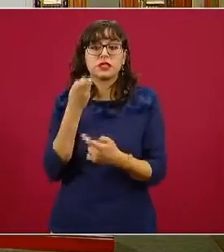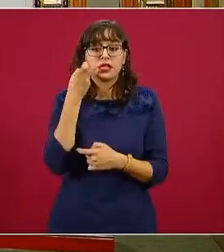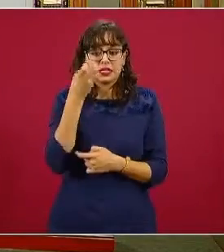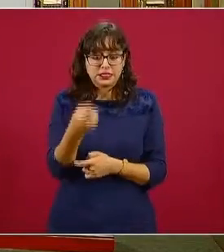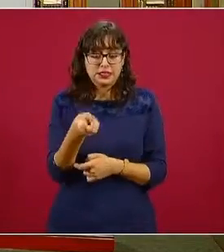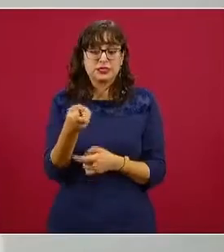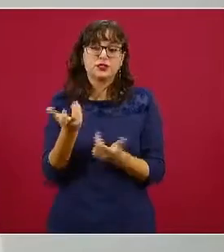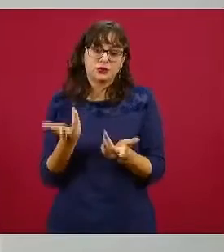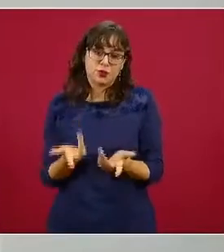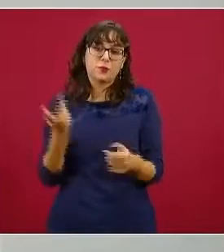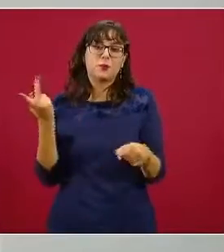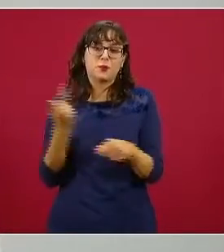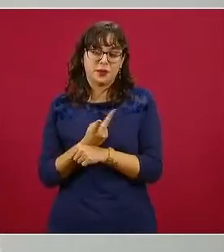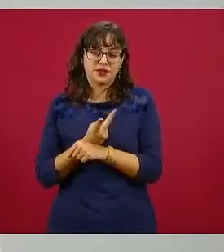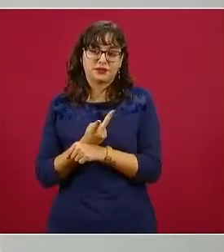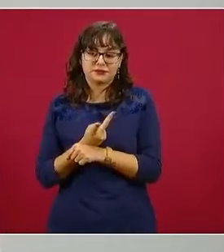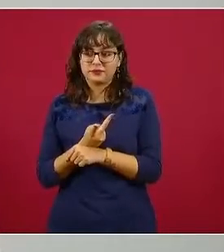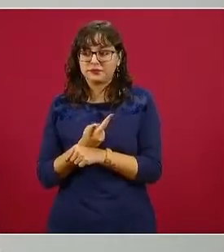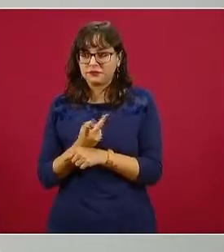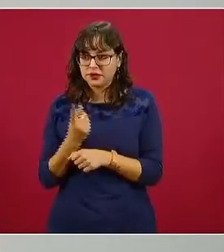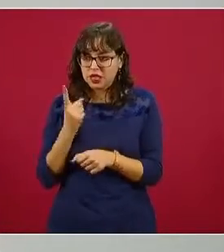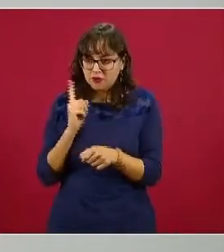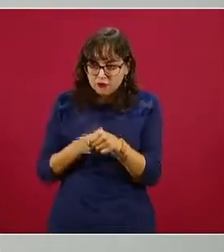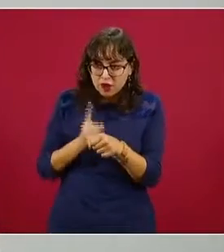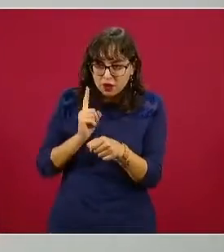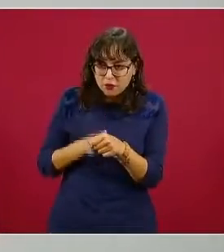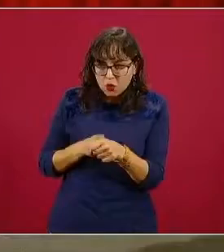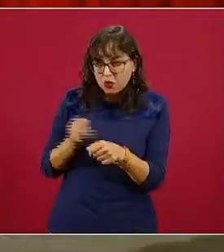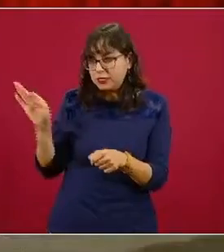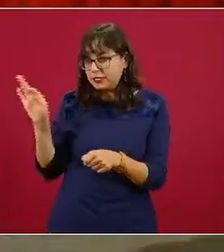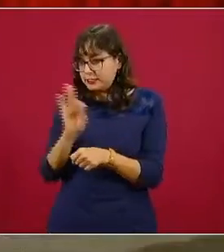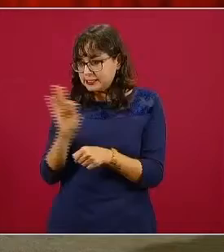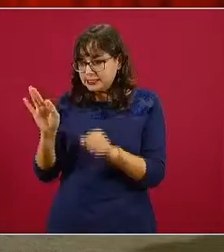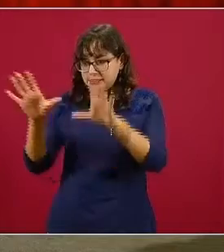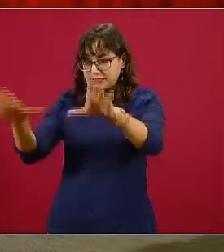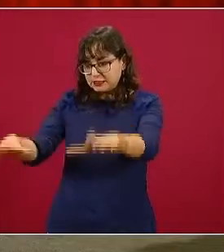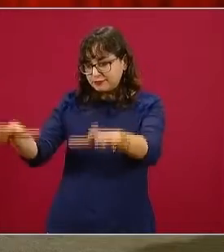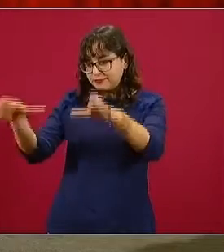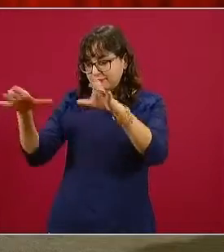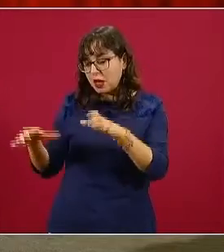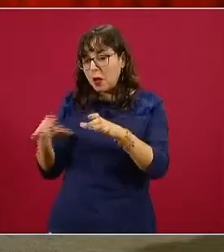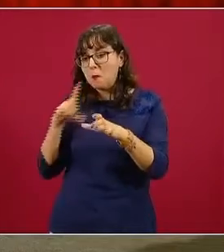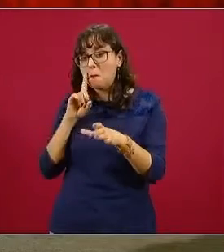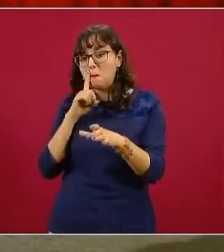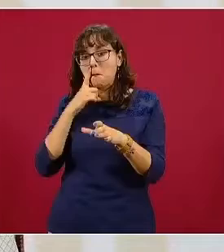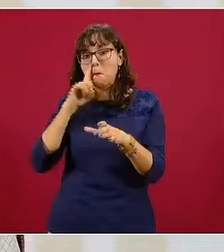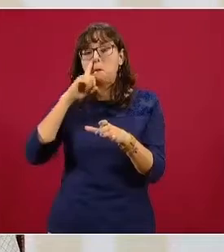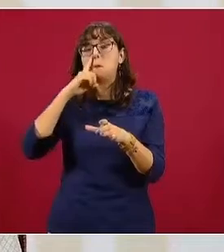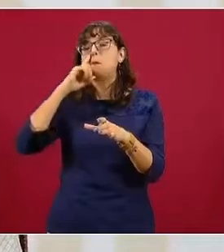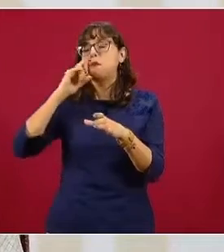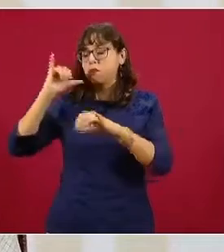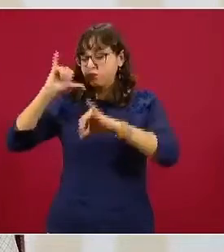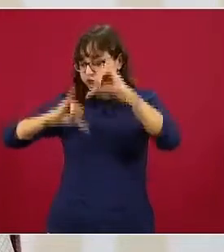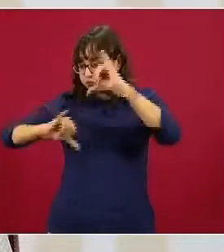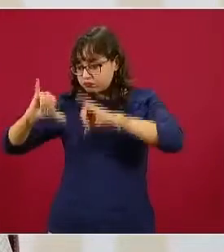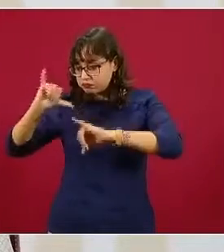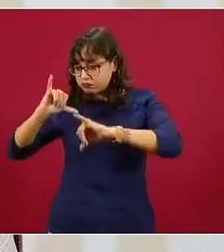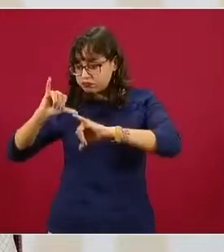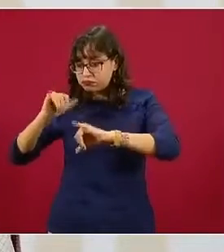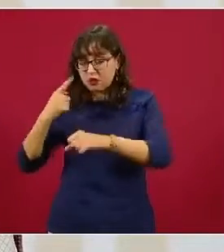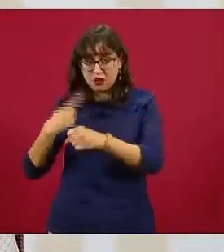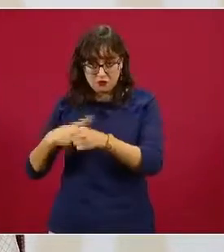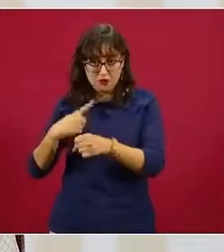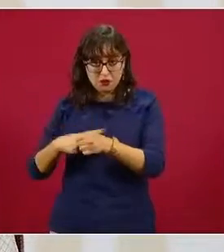esto eleva el número de casos sospechosos, incrementa el número de personas a las cuales se les toma la muestra, pero no necesariamente el número de